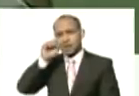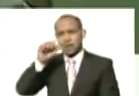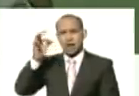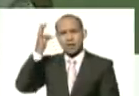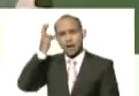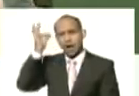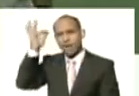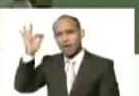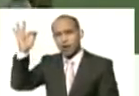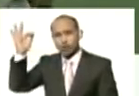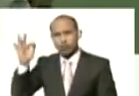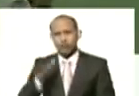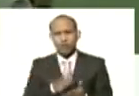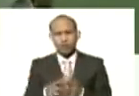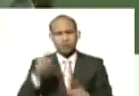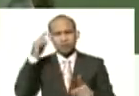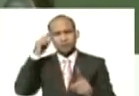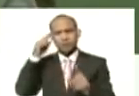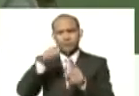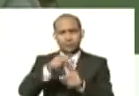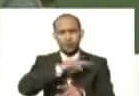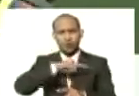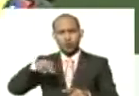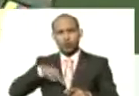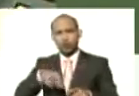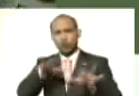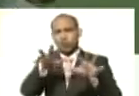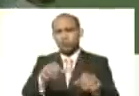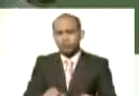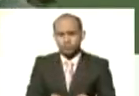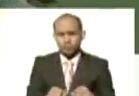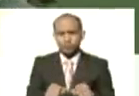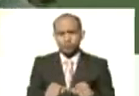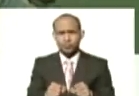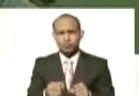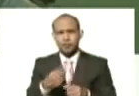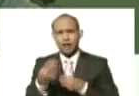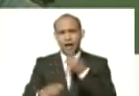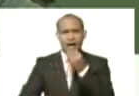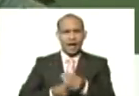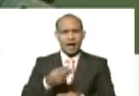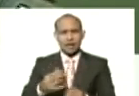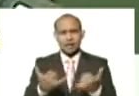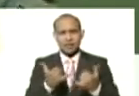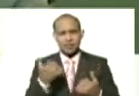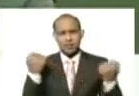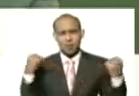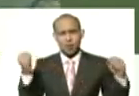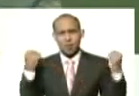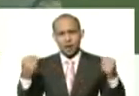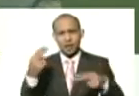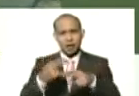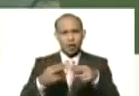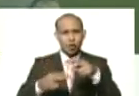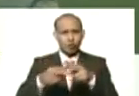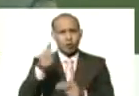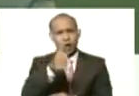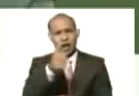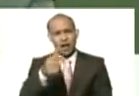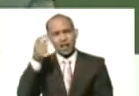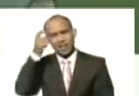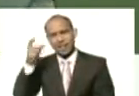filosofía sobre la cual nosotros nos anclamos para hacer lo que estamos haciendo, para construir cada día más la